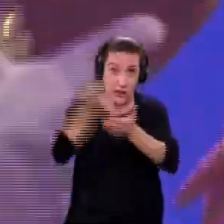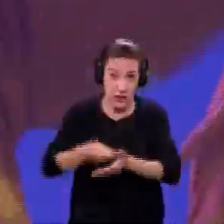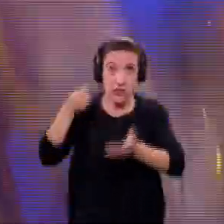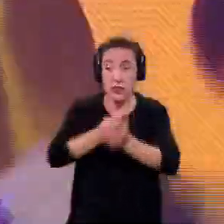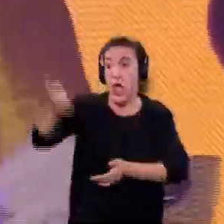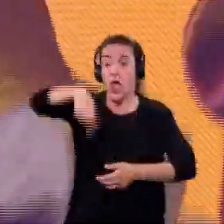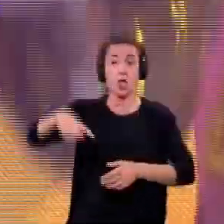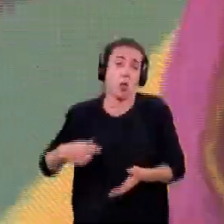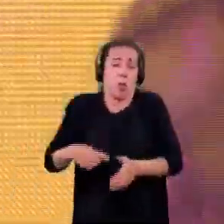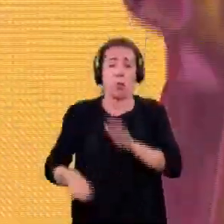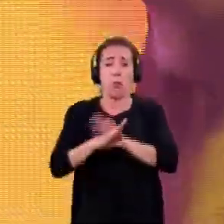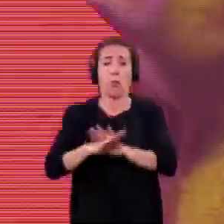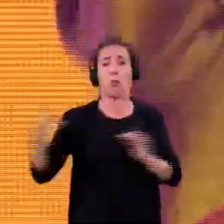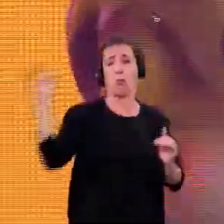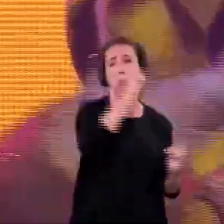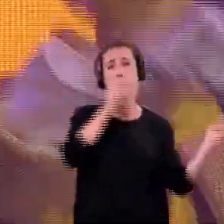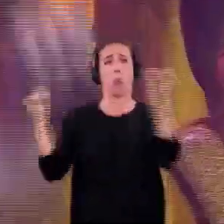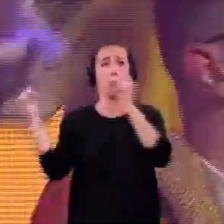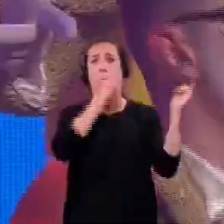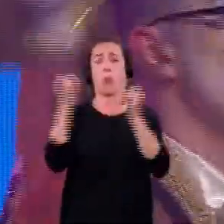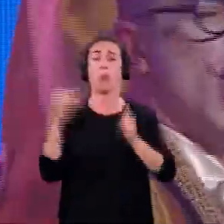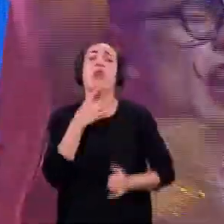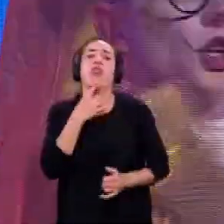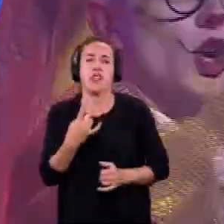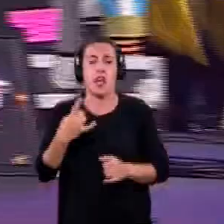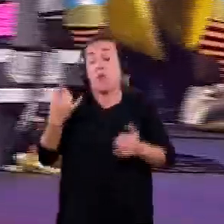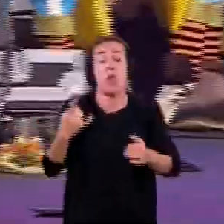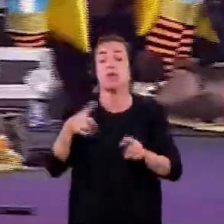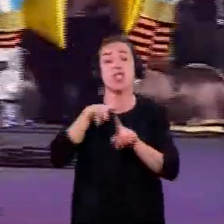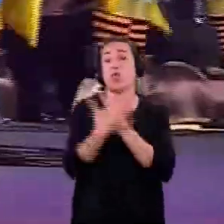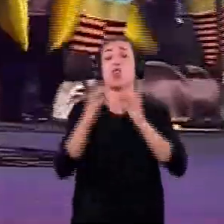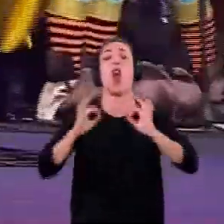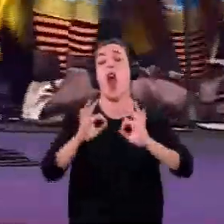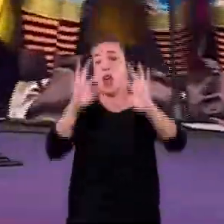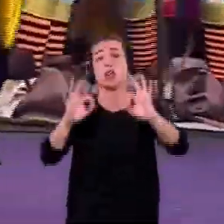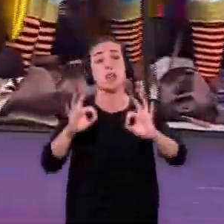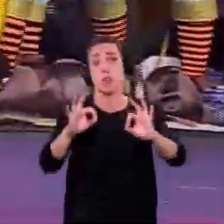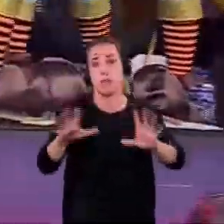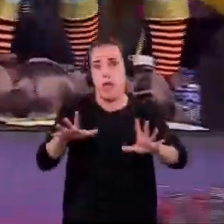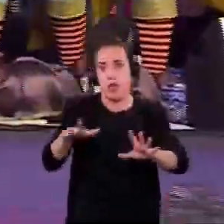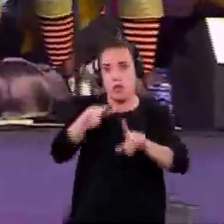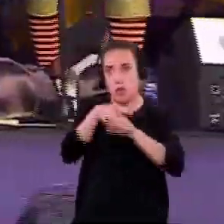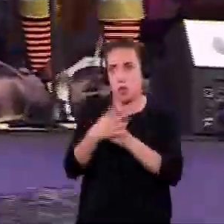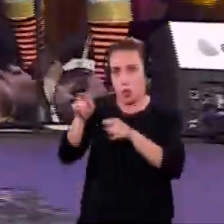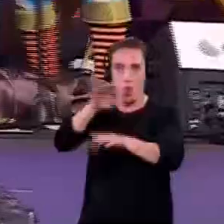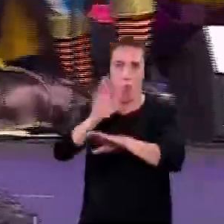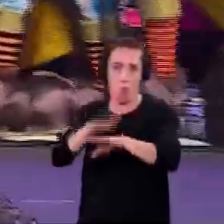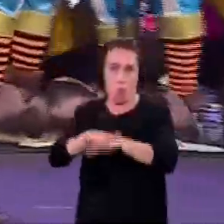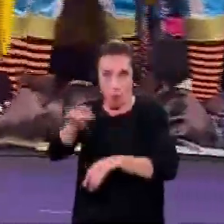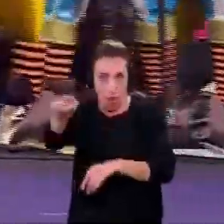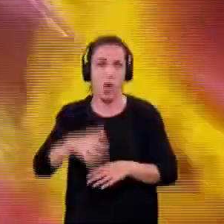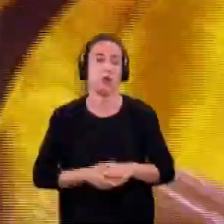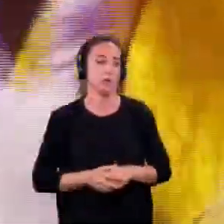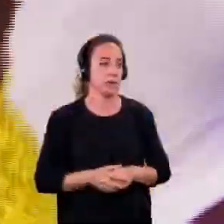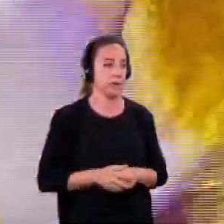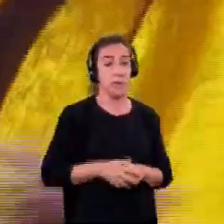siguen alegando que esto es cosa del mercado, esto es cosa solo de ellos, que un atraco ha montado.